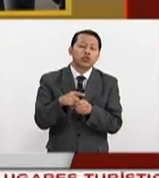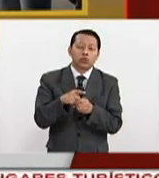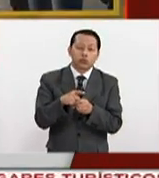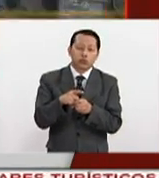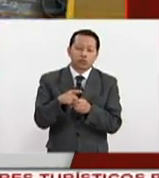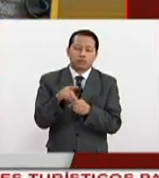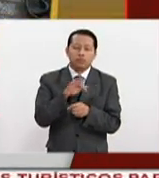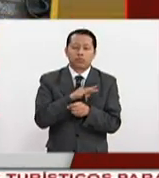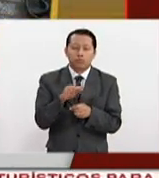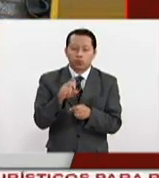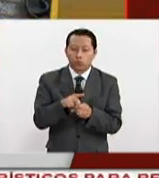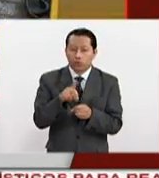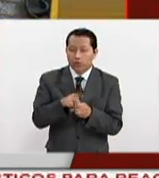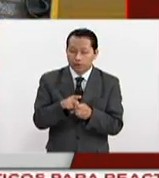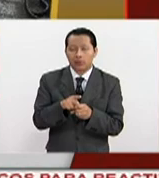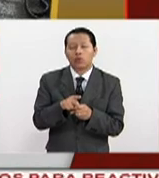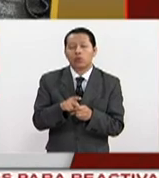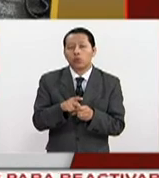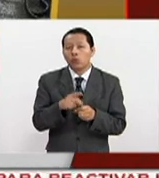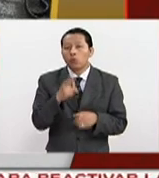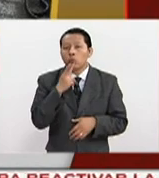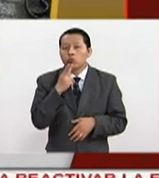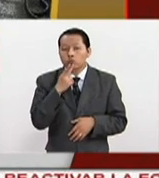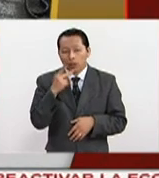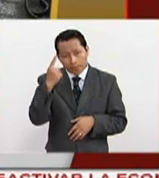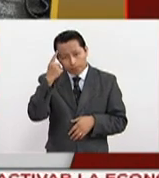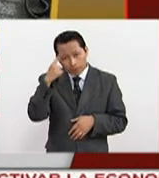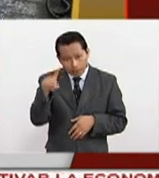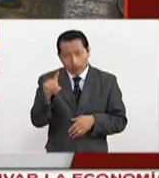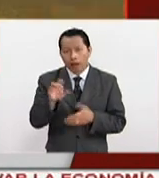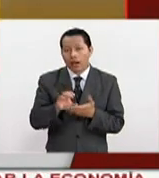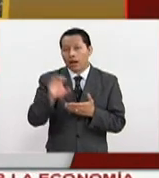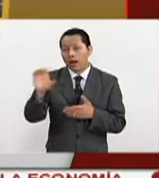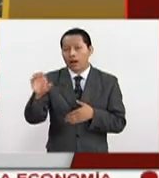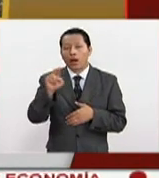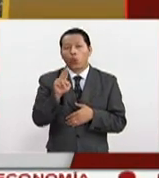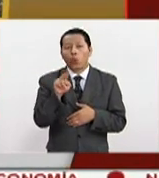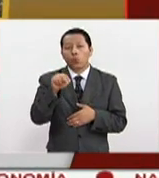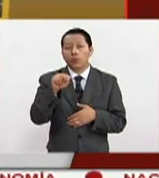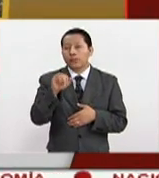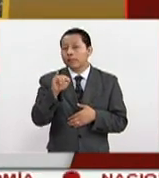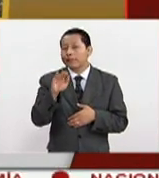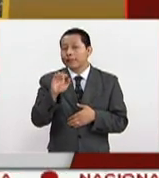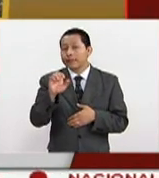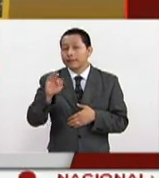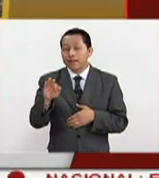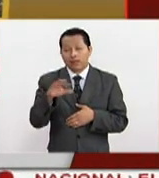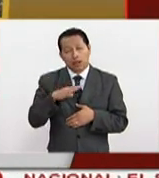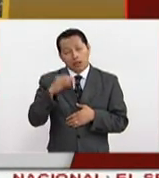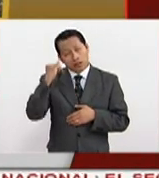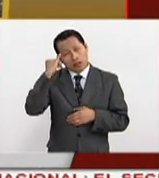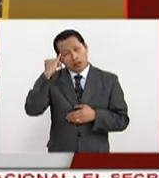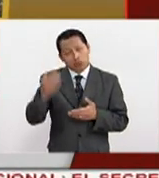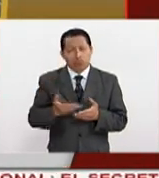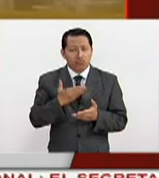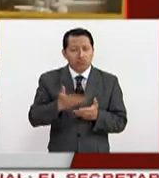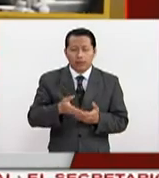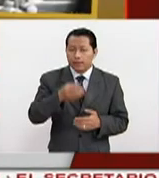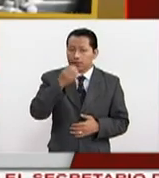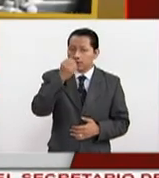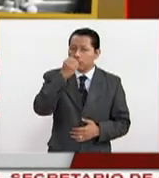que se van a utilizar para donarlas a la UNICEF, que tienen una iniciativa muy linda.